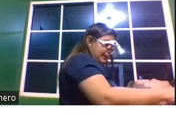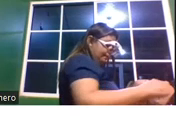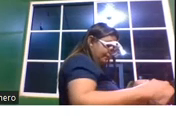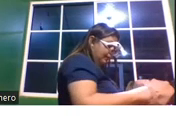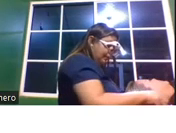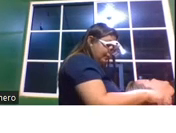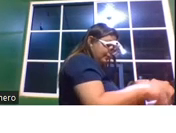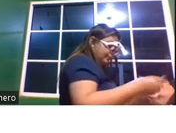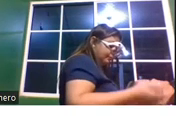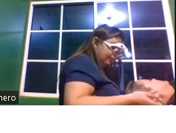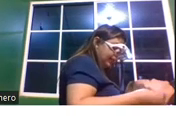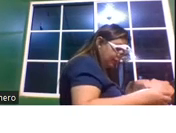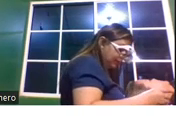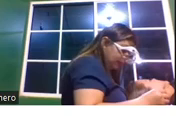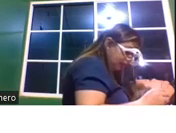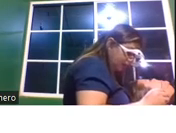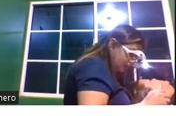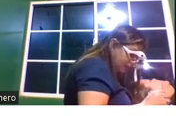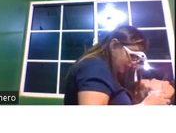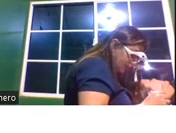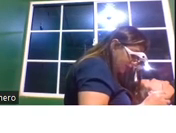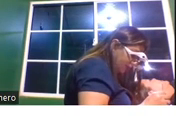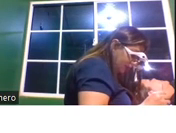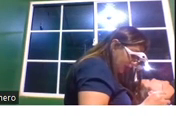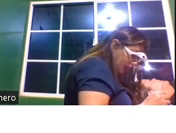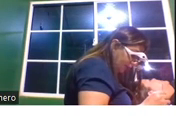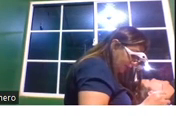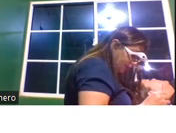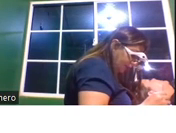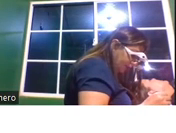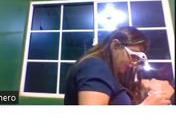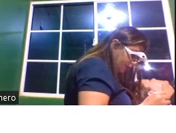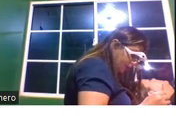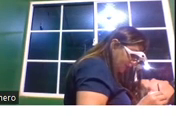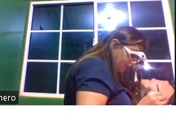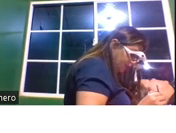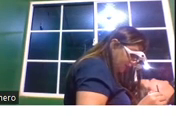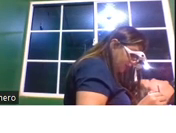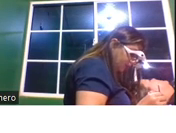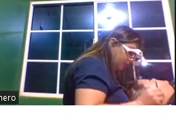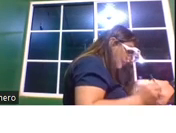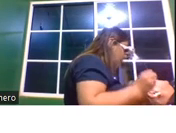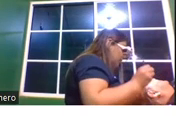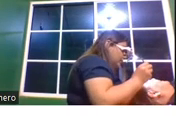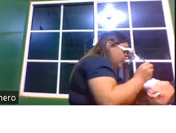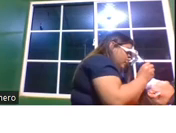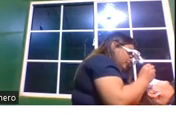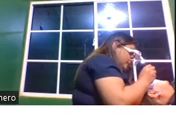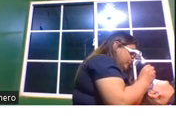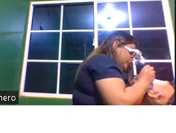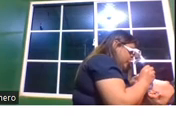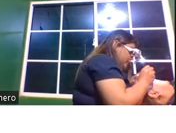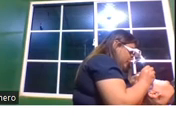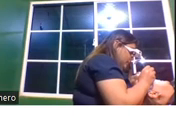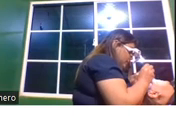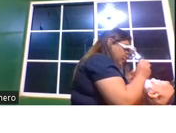expresada de tres maneras: porcentual, numérica y tácita. ¿Verdad? La meta en este caso será alcanzar esas